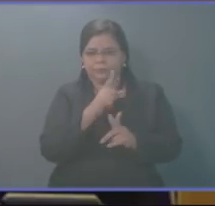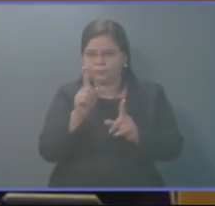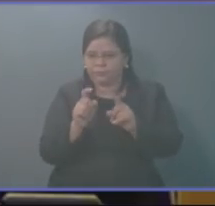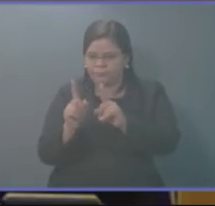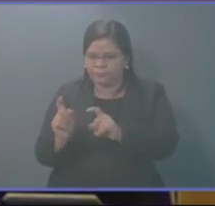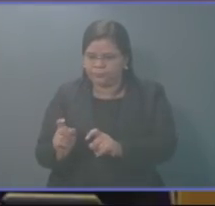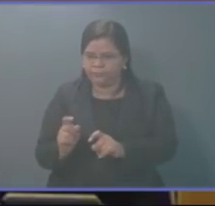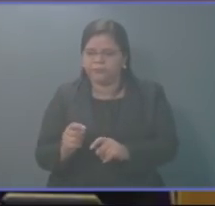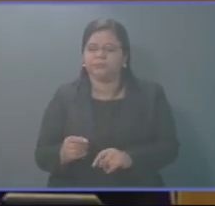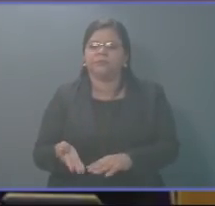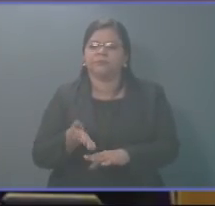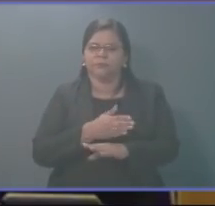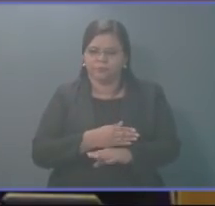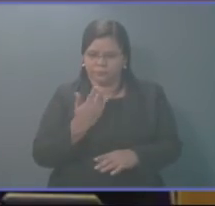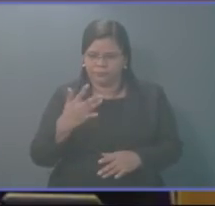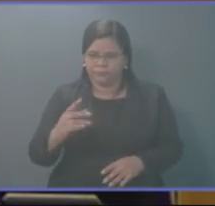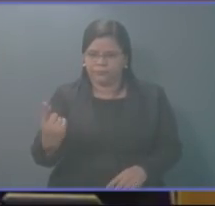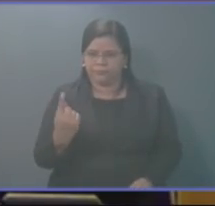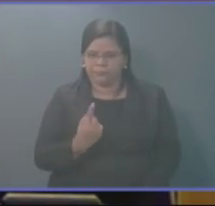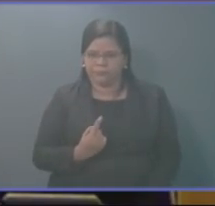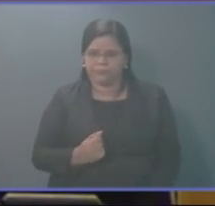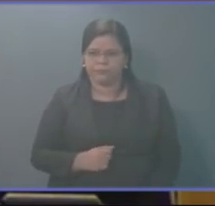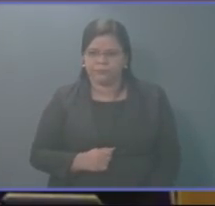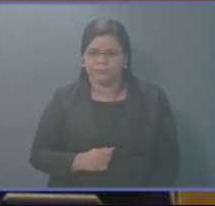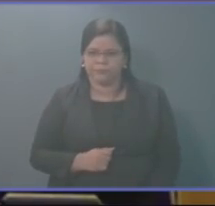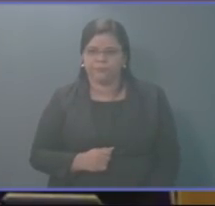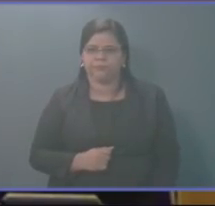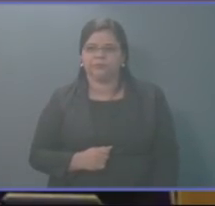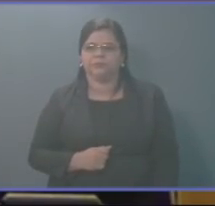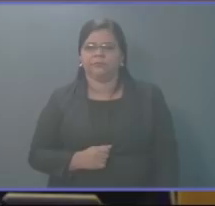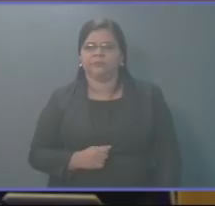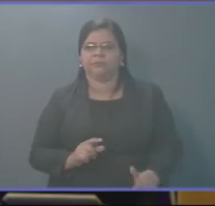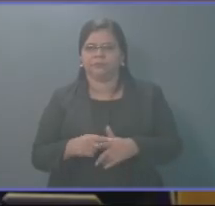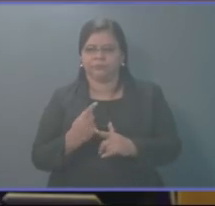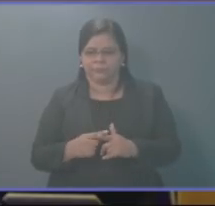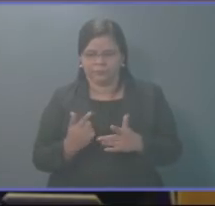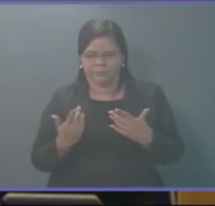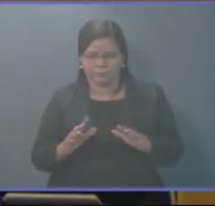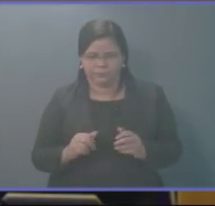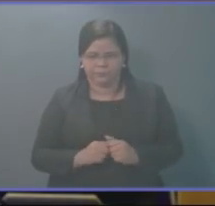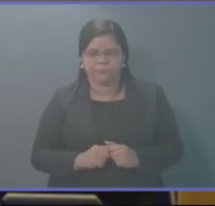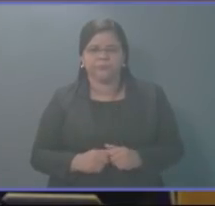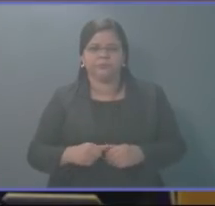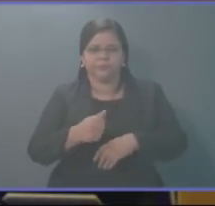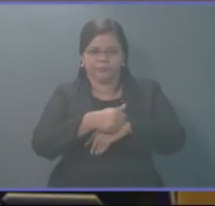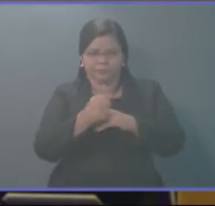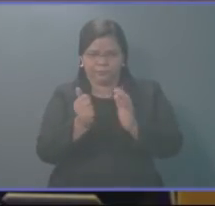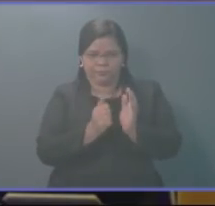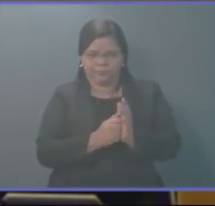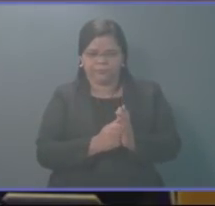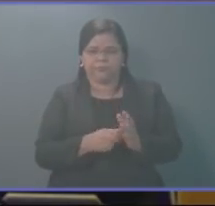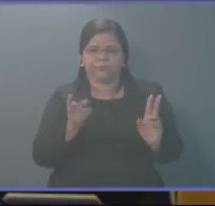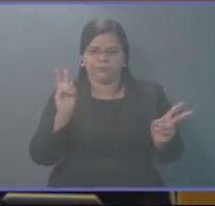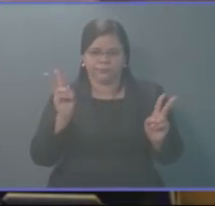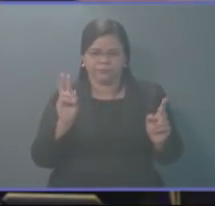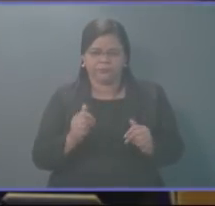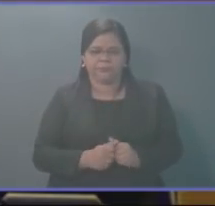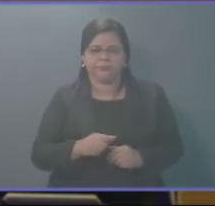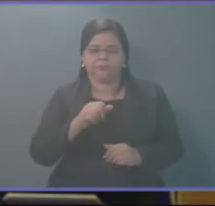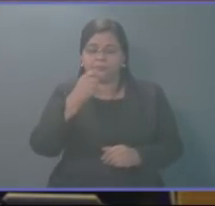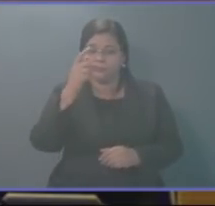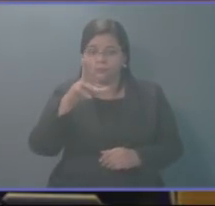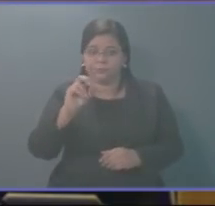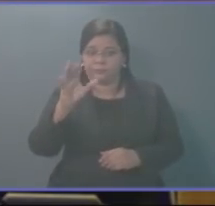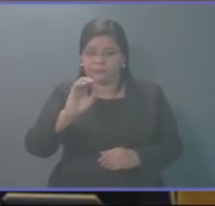que acompañan el referido dictamen. Comuníquese, Palacio Legislativo, San Salvador, a los 30 días del mes de